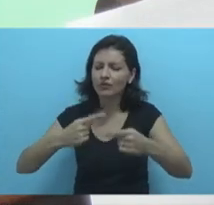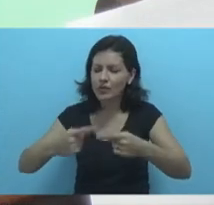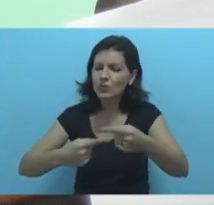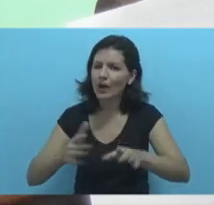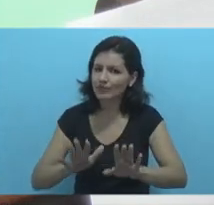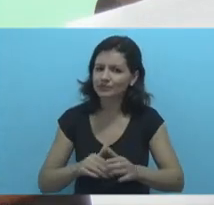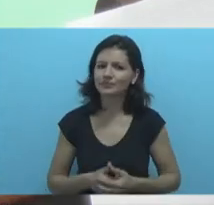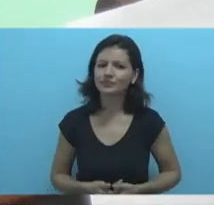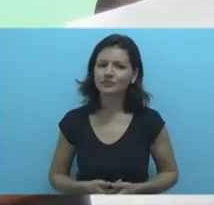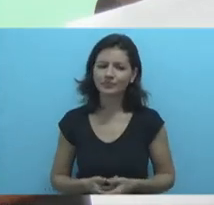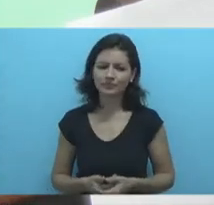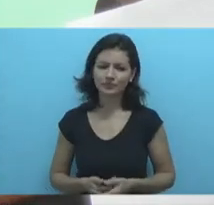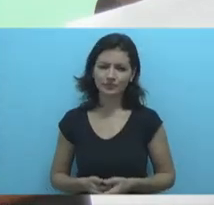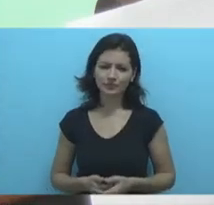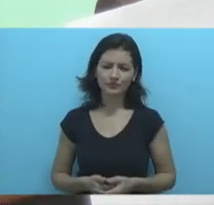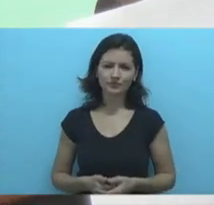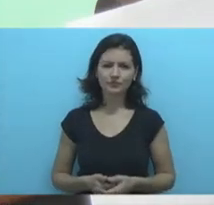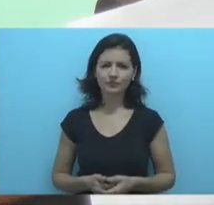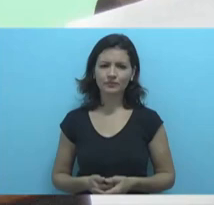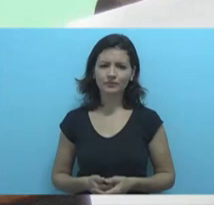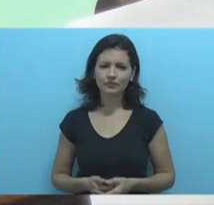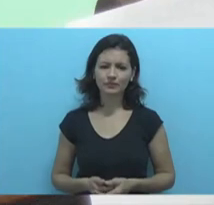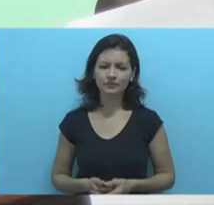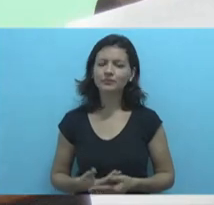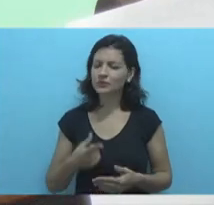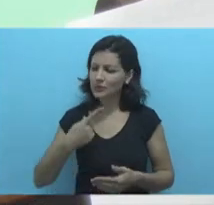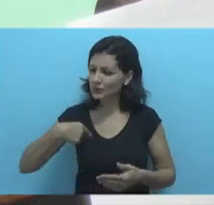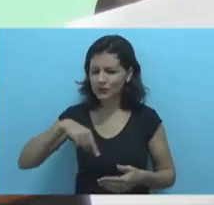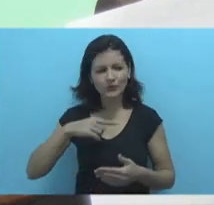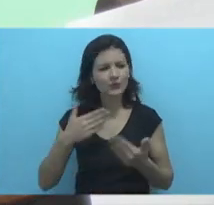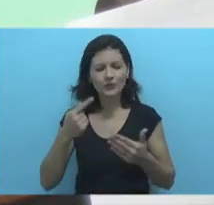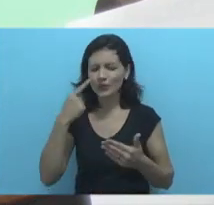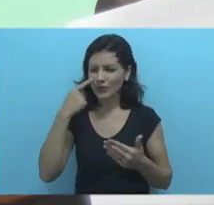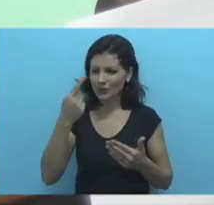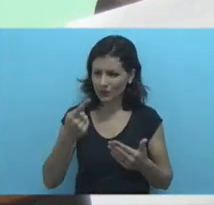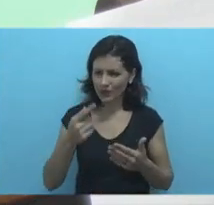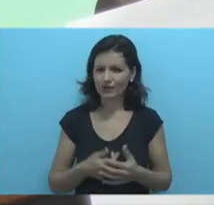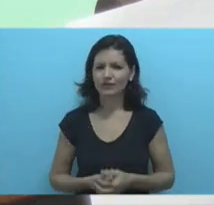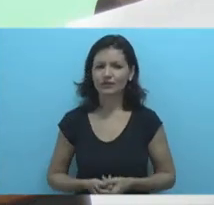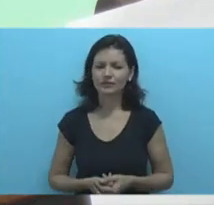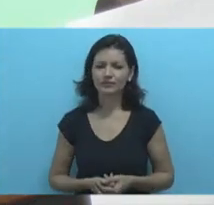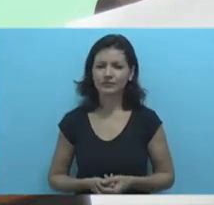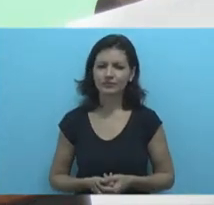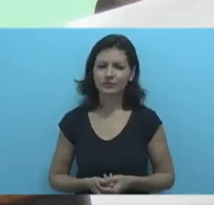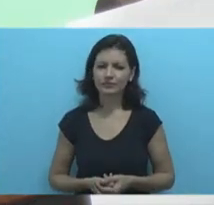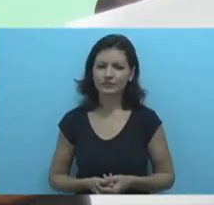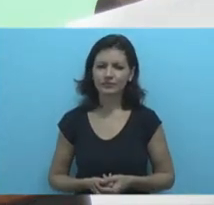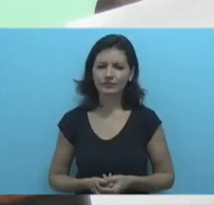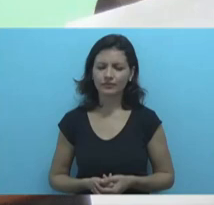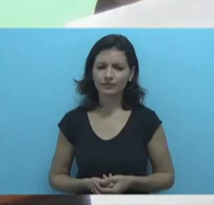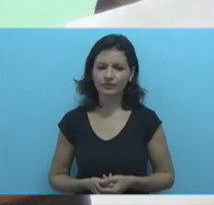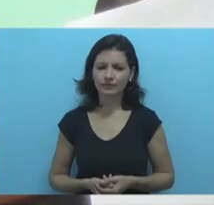estadista, que tuvimos la oportunidad de conocerlo y de disfrutarlo en el tiempo en esta Cámara.